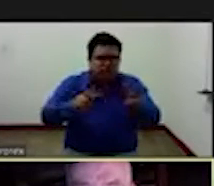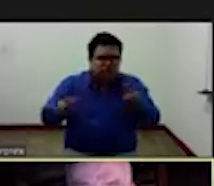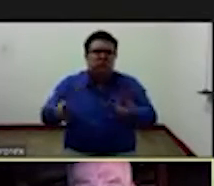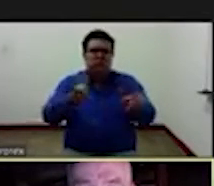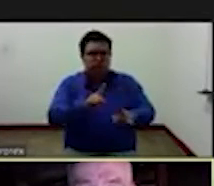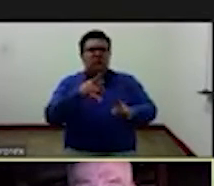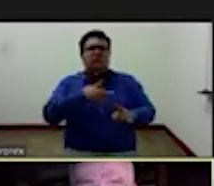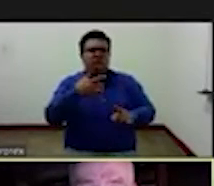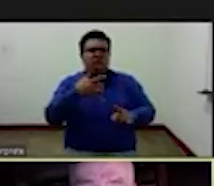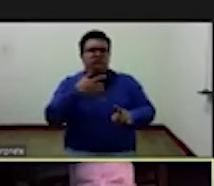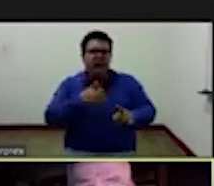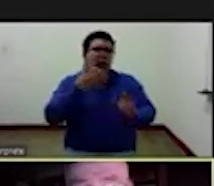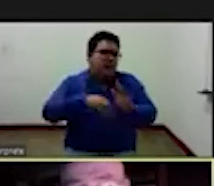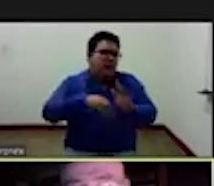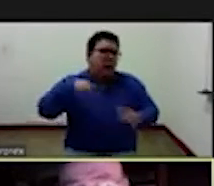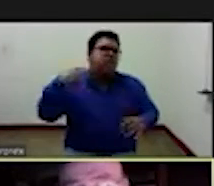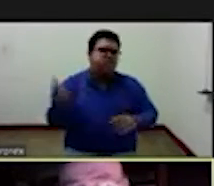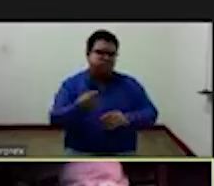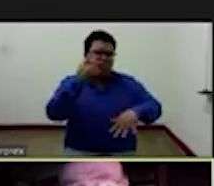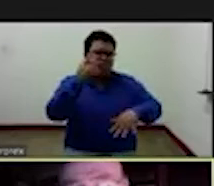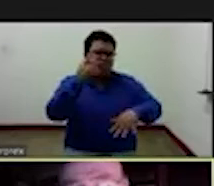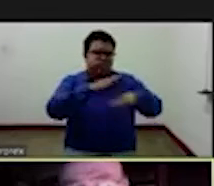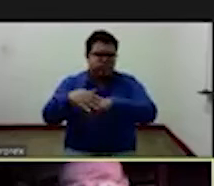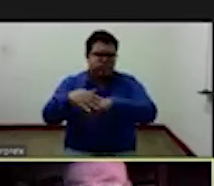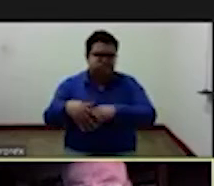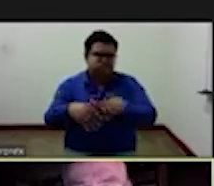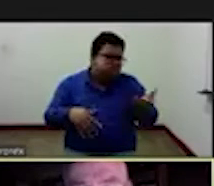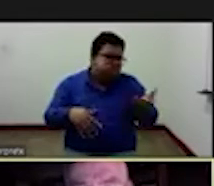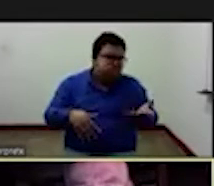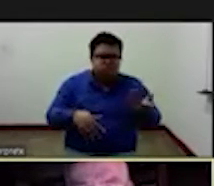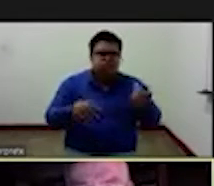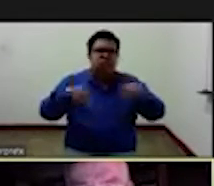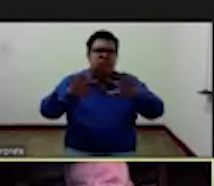generalmente aparece un enlace.